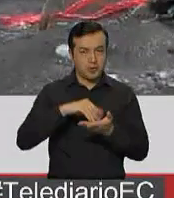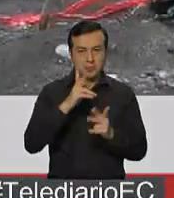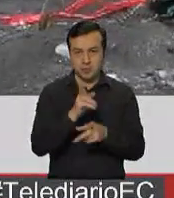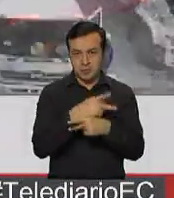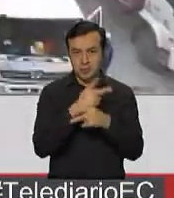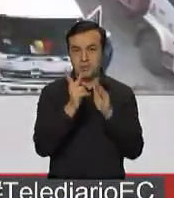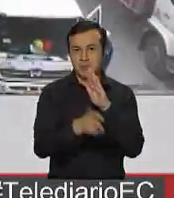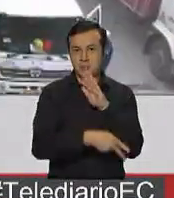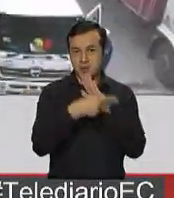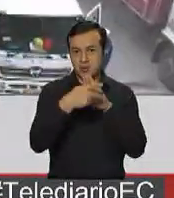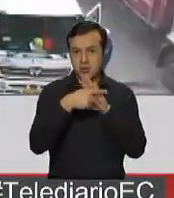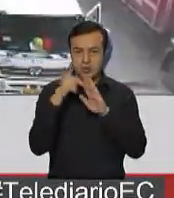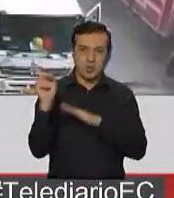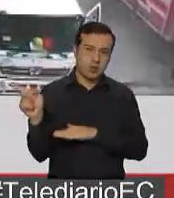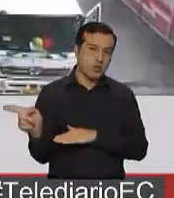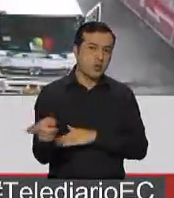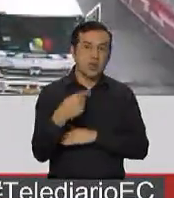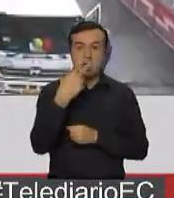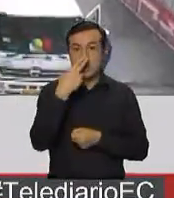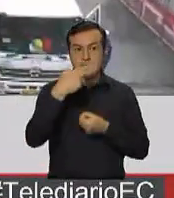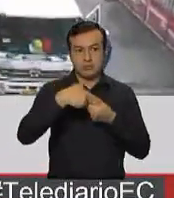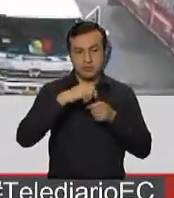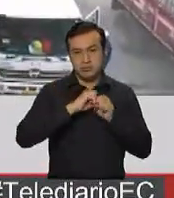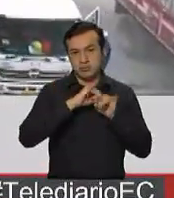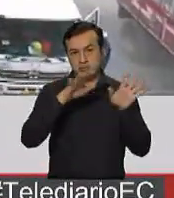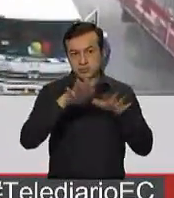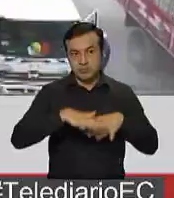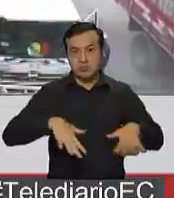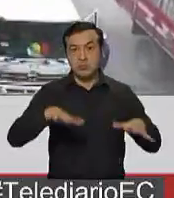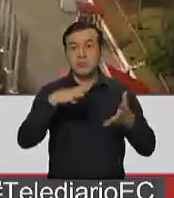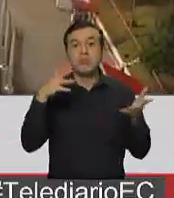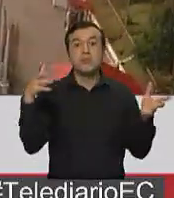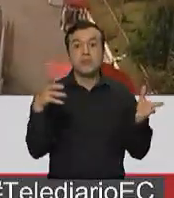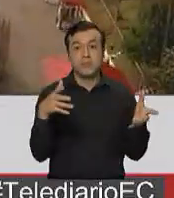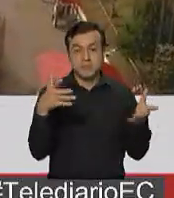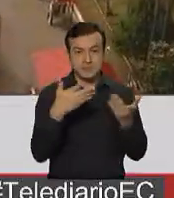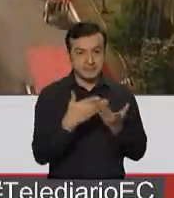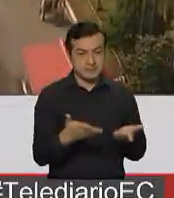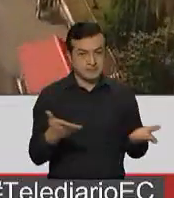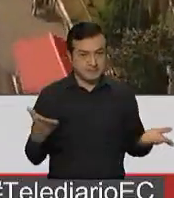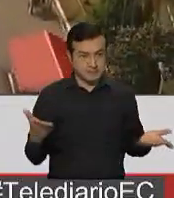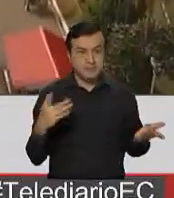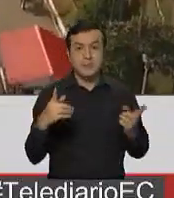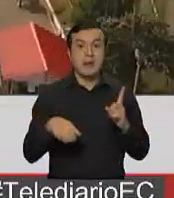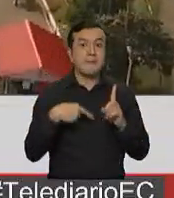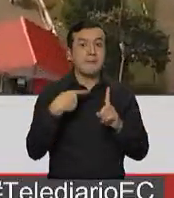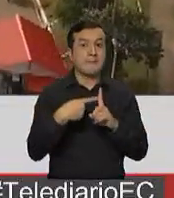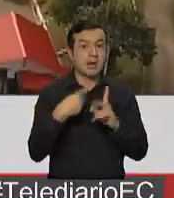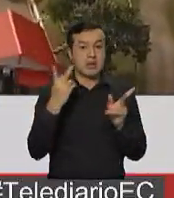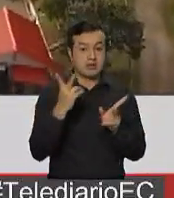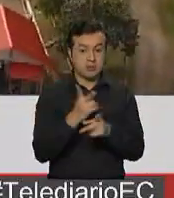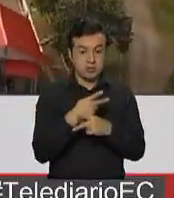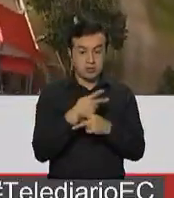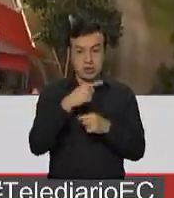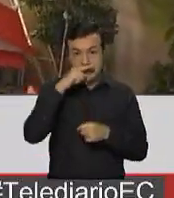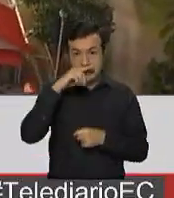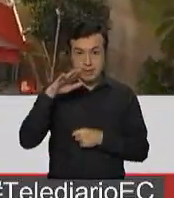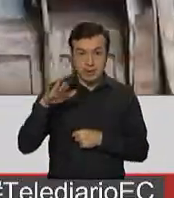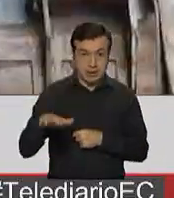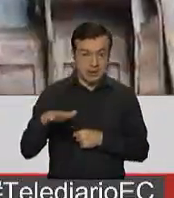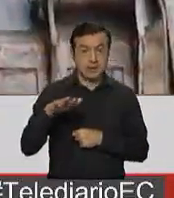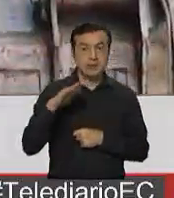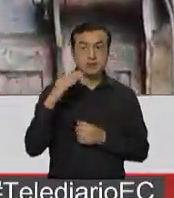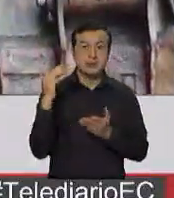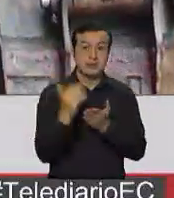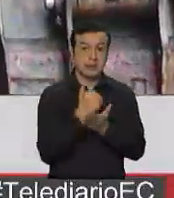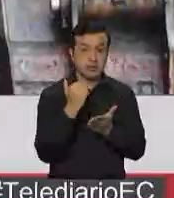se realizan despachos de combustibles para abastecer a la zona de influencia. De igual forma, la planta de gas y las estaciones de